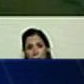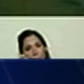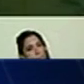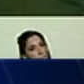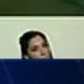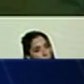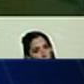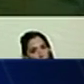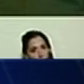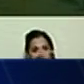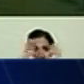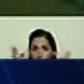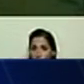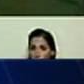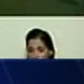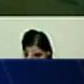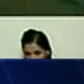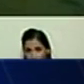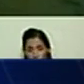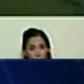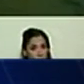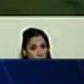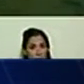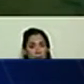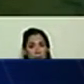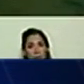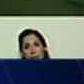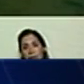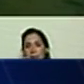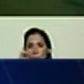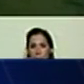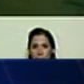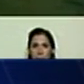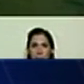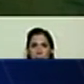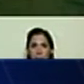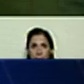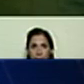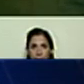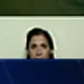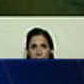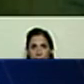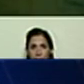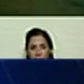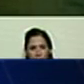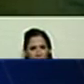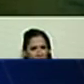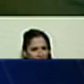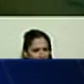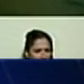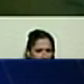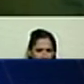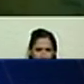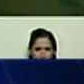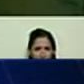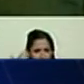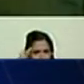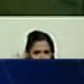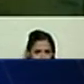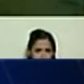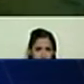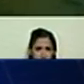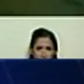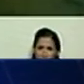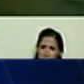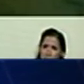mundo, respetuosos de su independencia, de su soberanía. Entonces ahora pretenden venir a darle instrucciones a